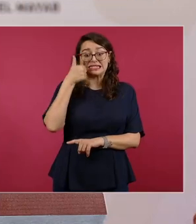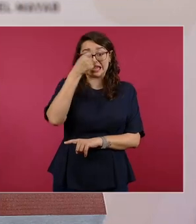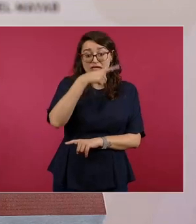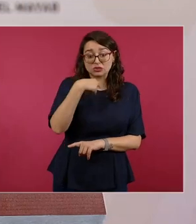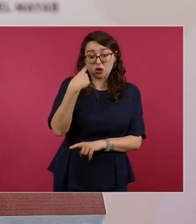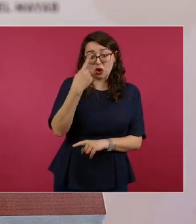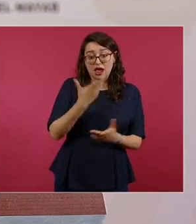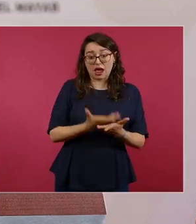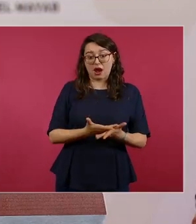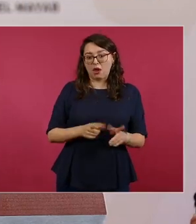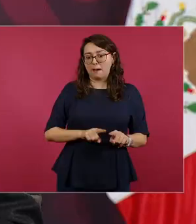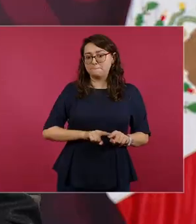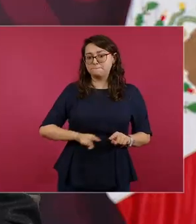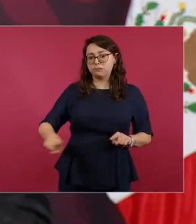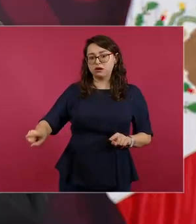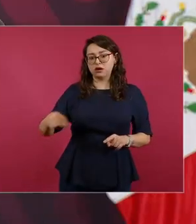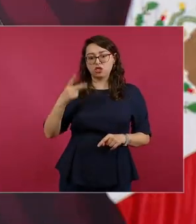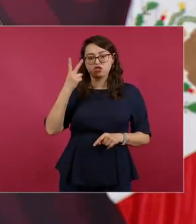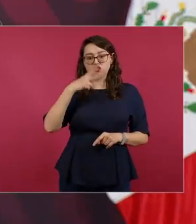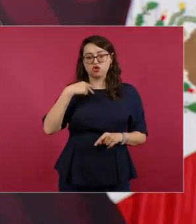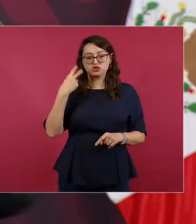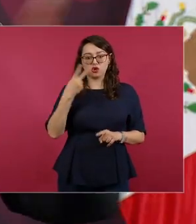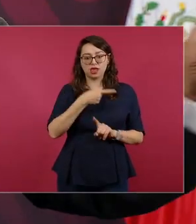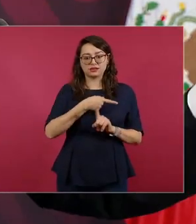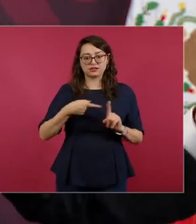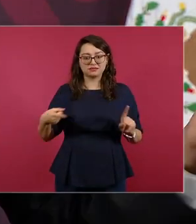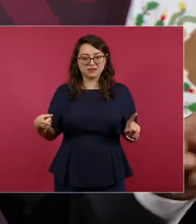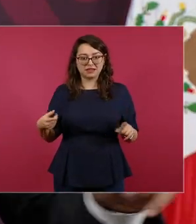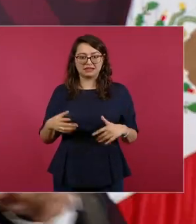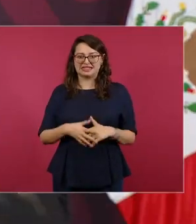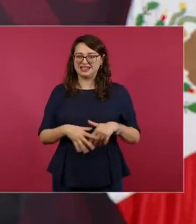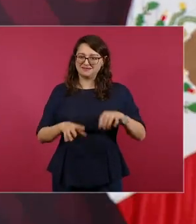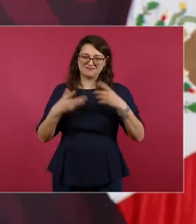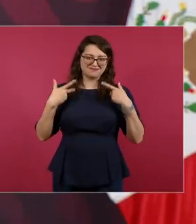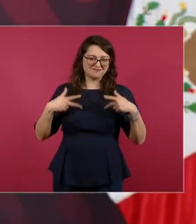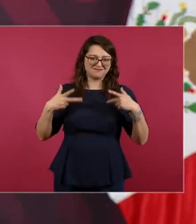media y está llena